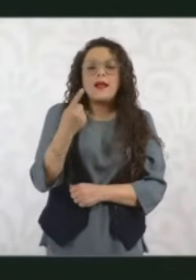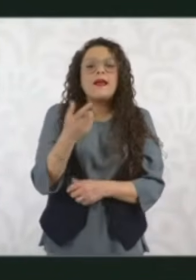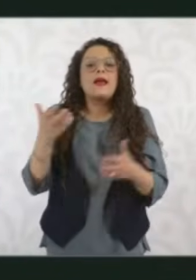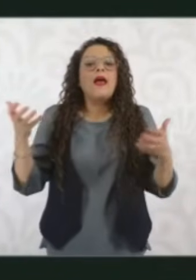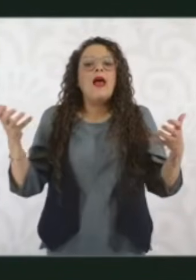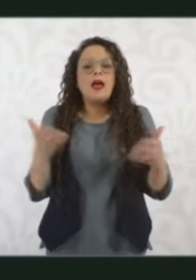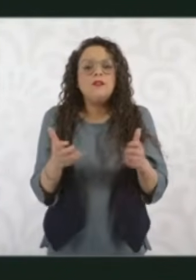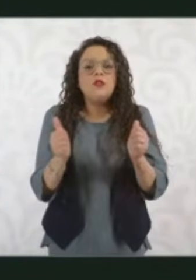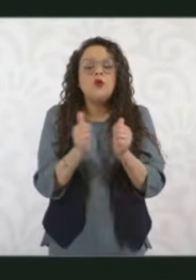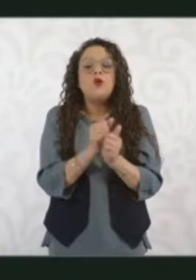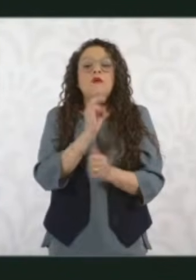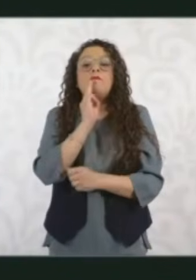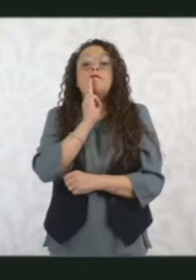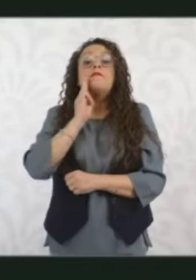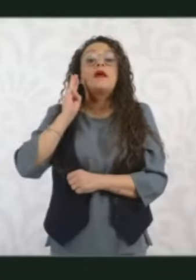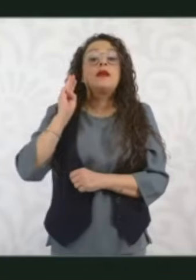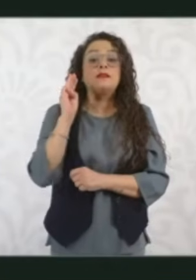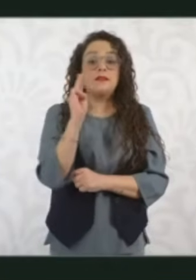el mensaje.